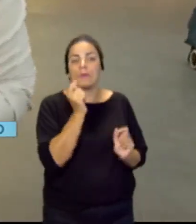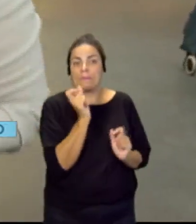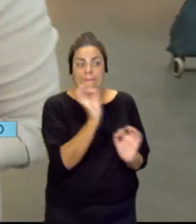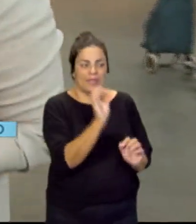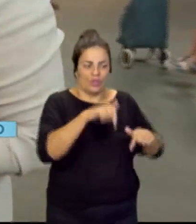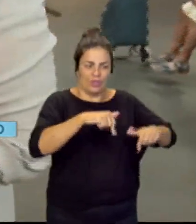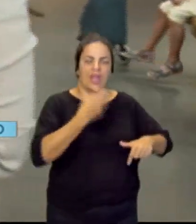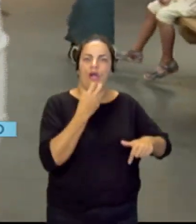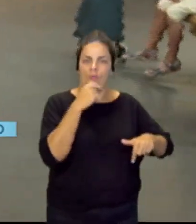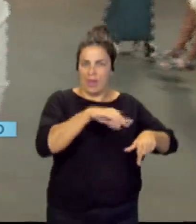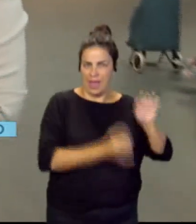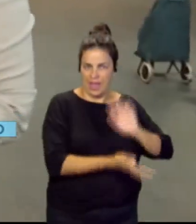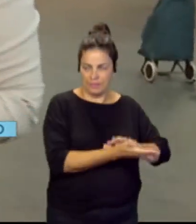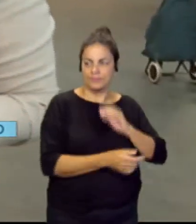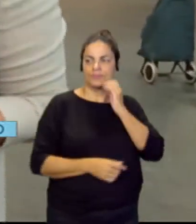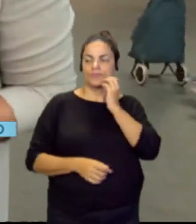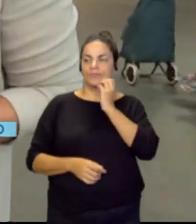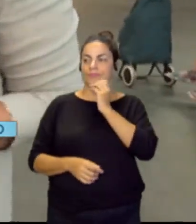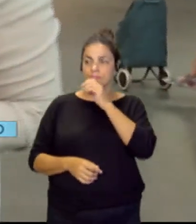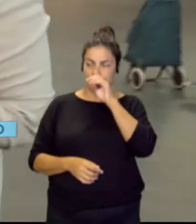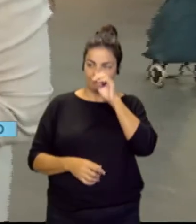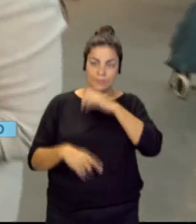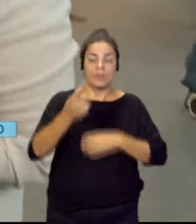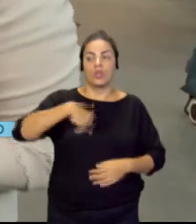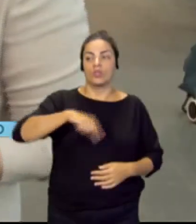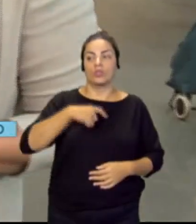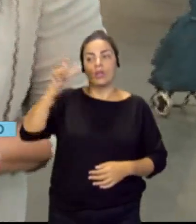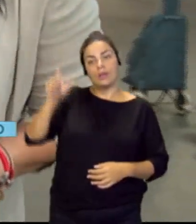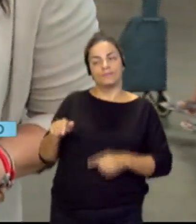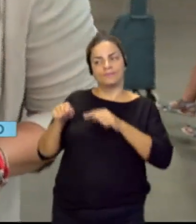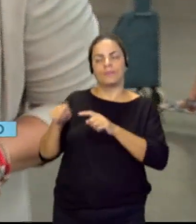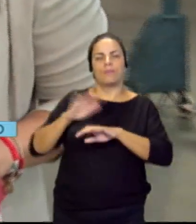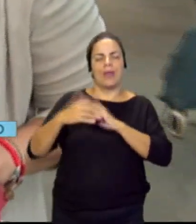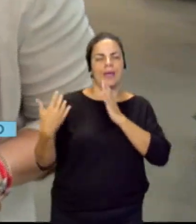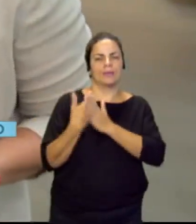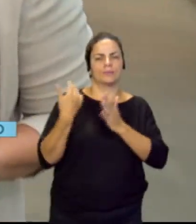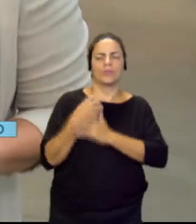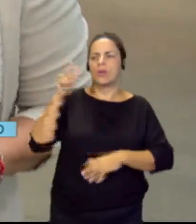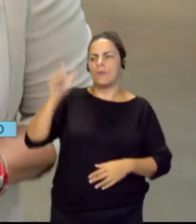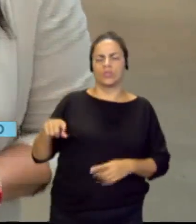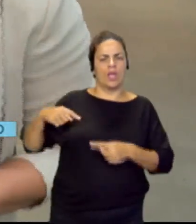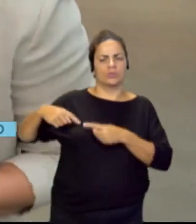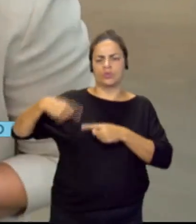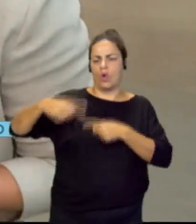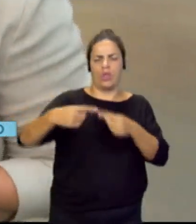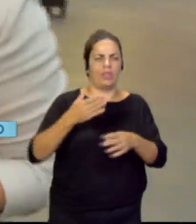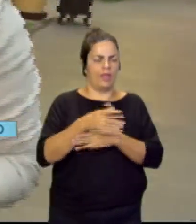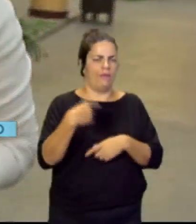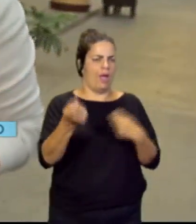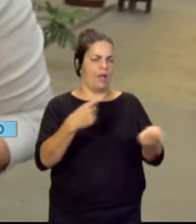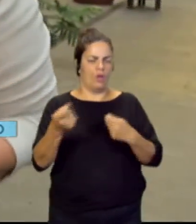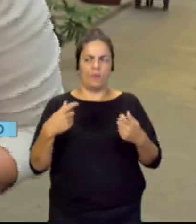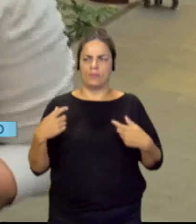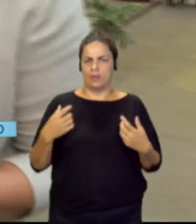del país nosotros tenemos esta mañana para que nos hable pues a una persona que va todos los días a hacer la compra va al